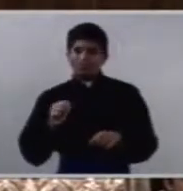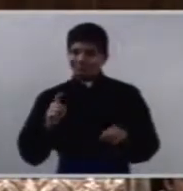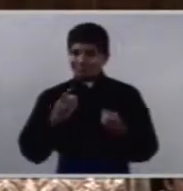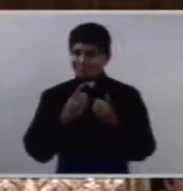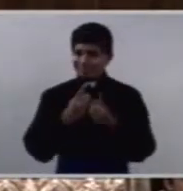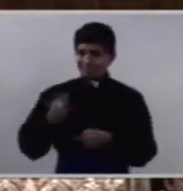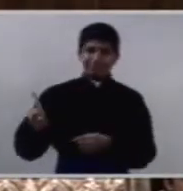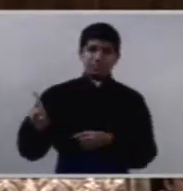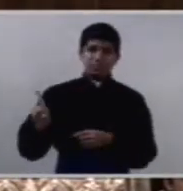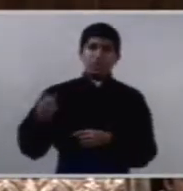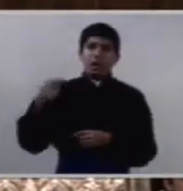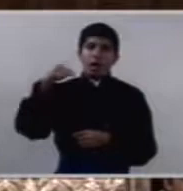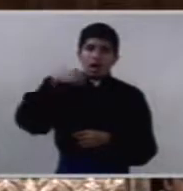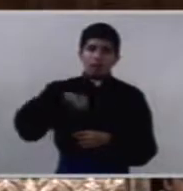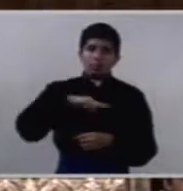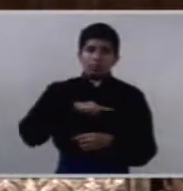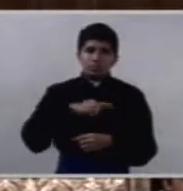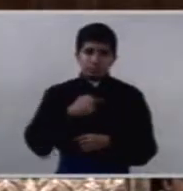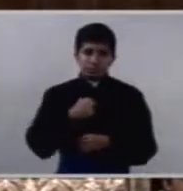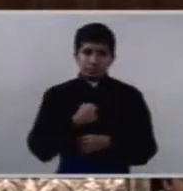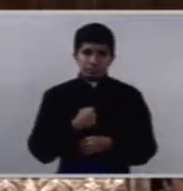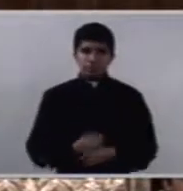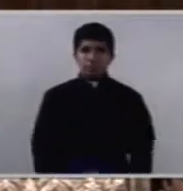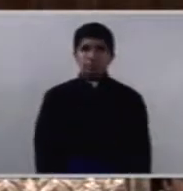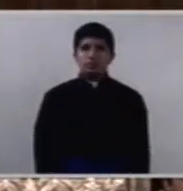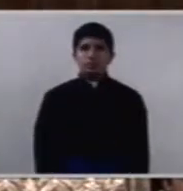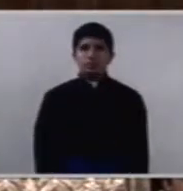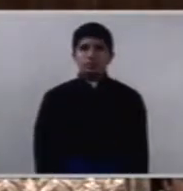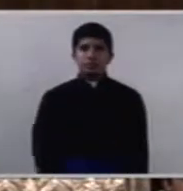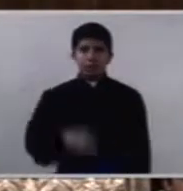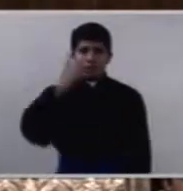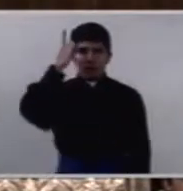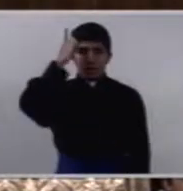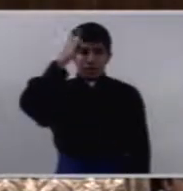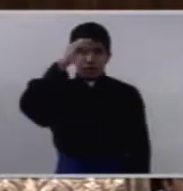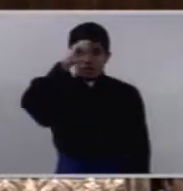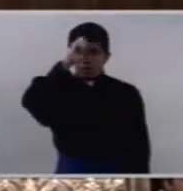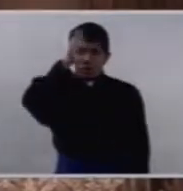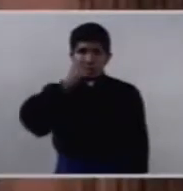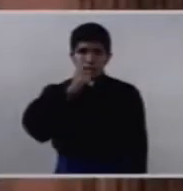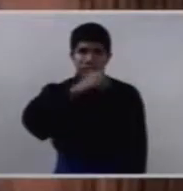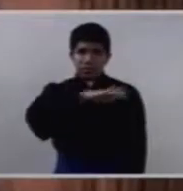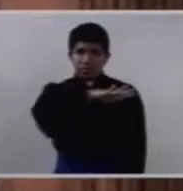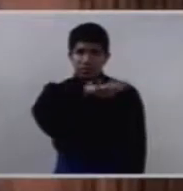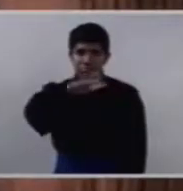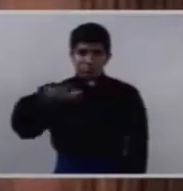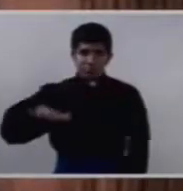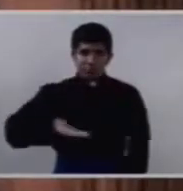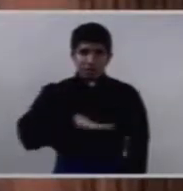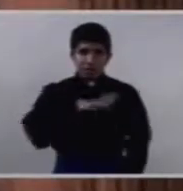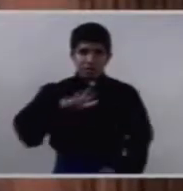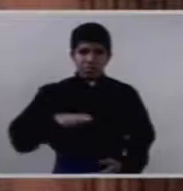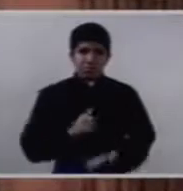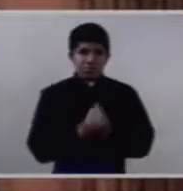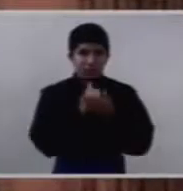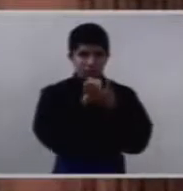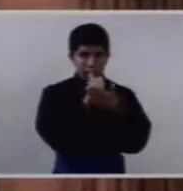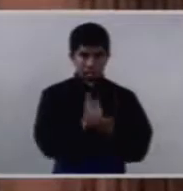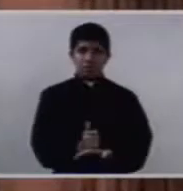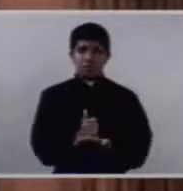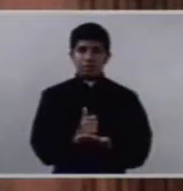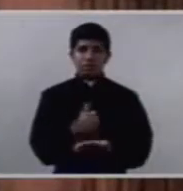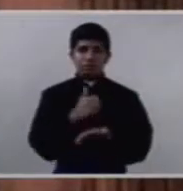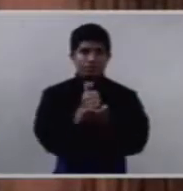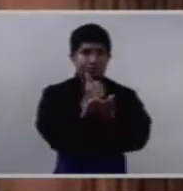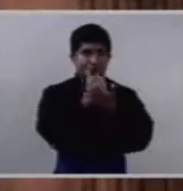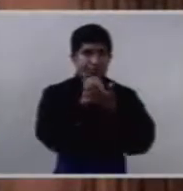a nosotros mismos. Que Dios nos bendiga, que nos ayude,